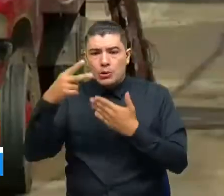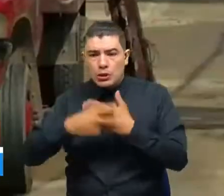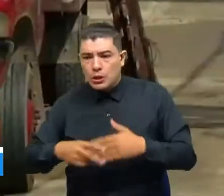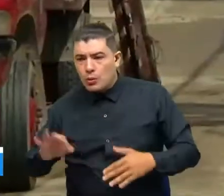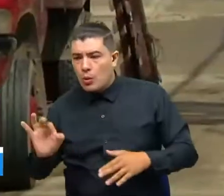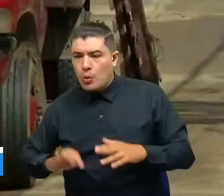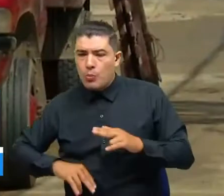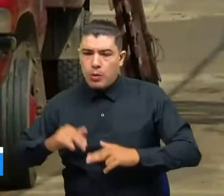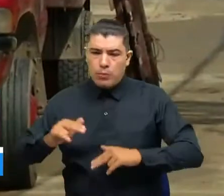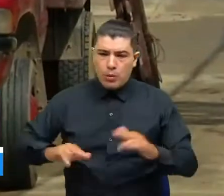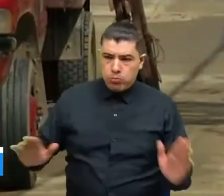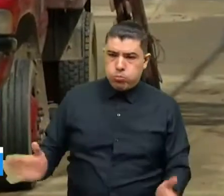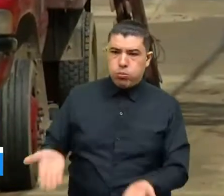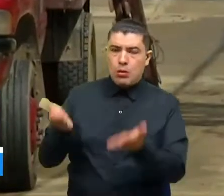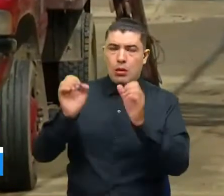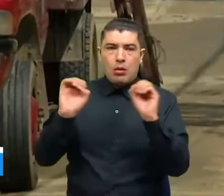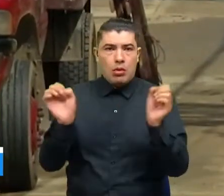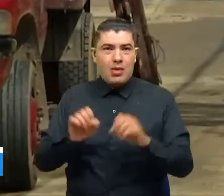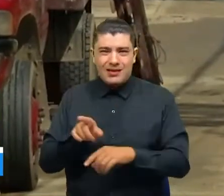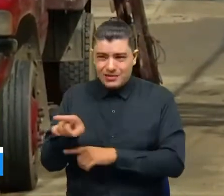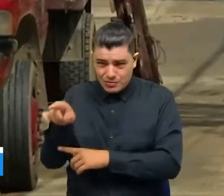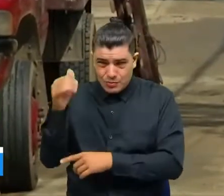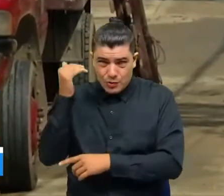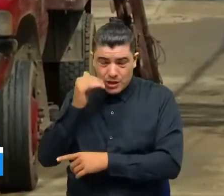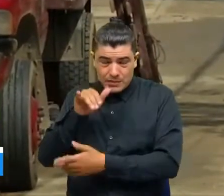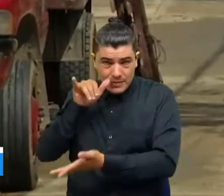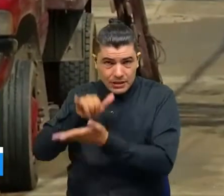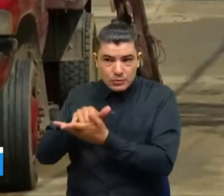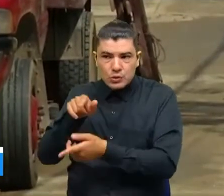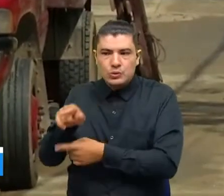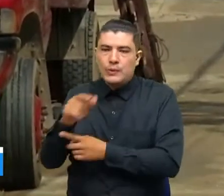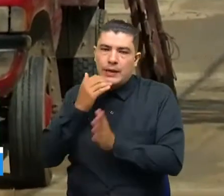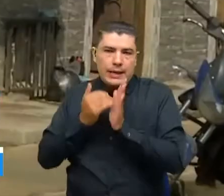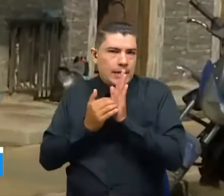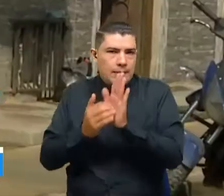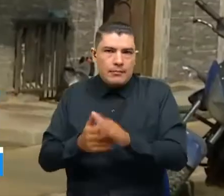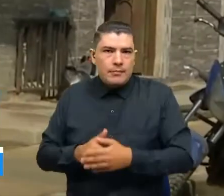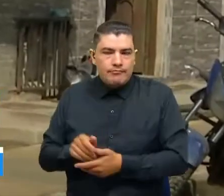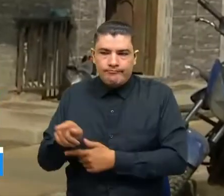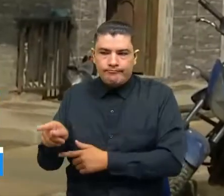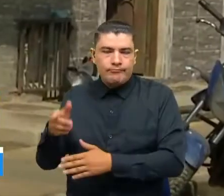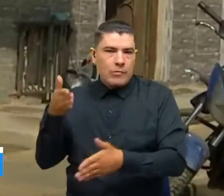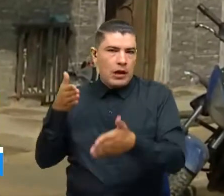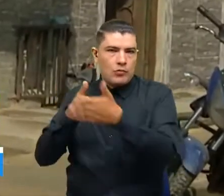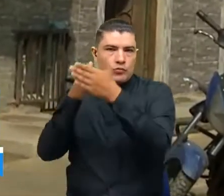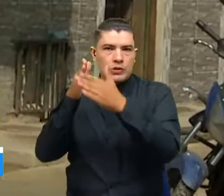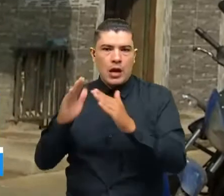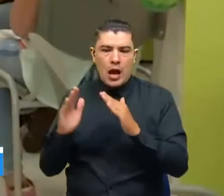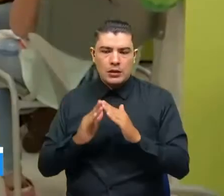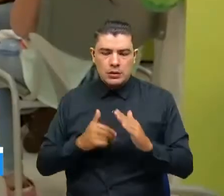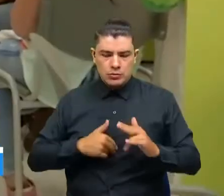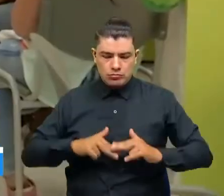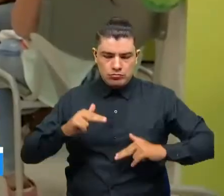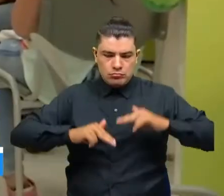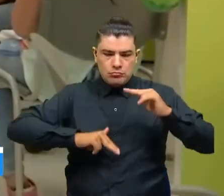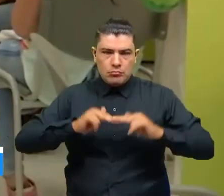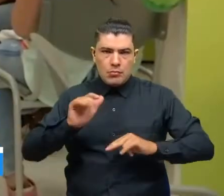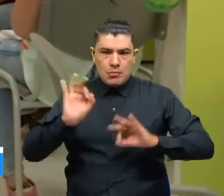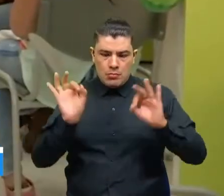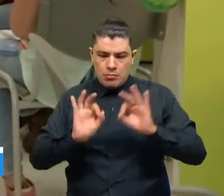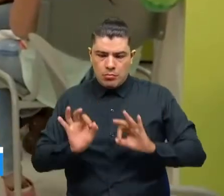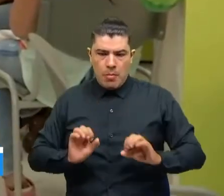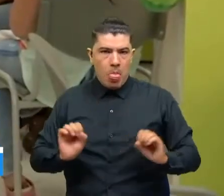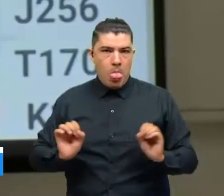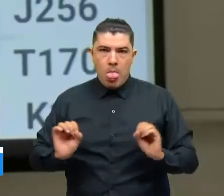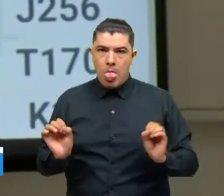el caso de maría es el ejemplo de muchos bumangueses que denuncian el sobrecosto sin embargo sale de rojas secretaria